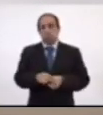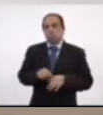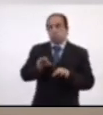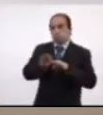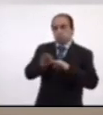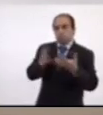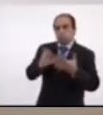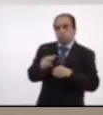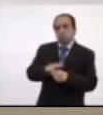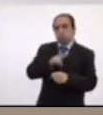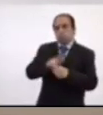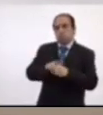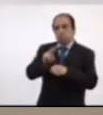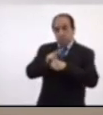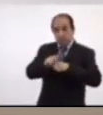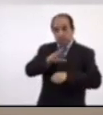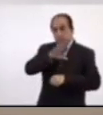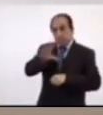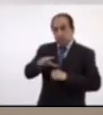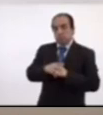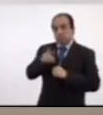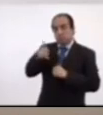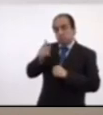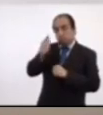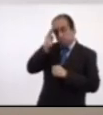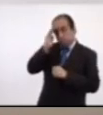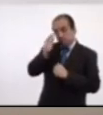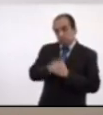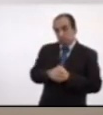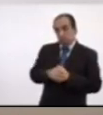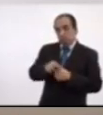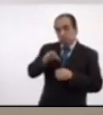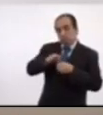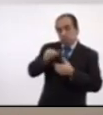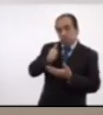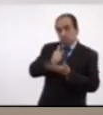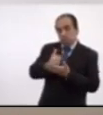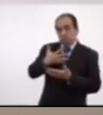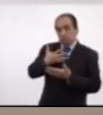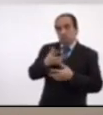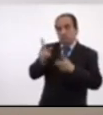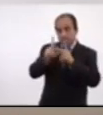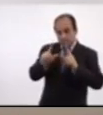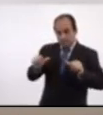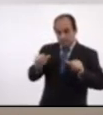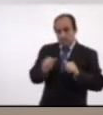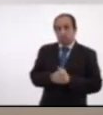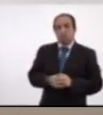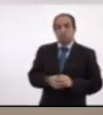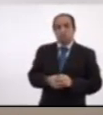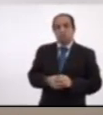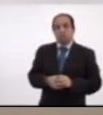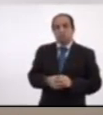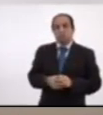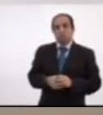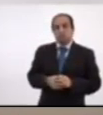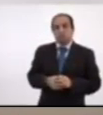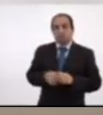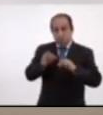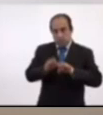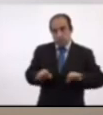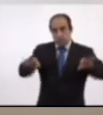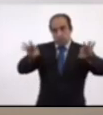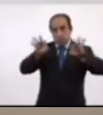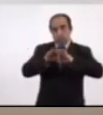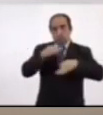hay en elecciones de vigilancia general, pero creemos que la elección en la ciudad se va a llevar en paz, y por supuesto es muy